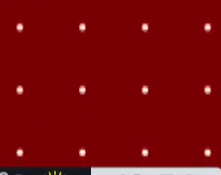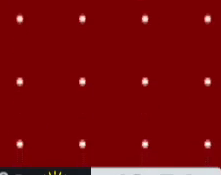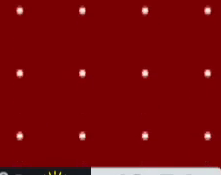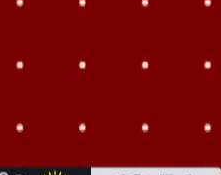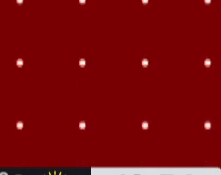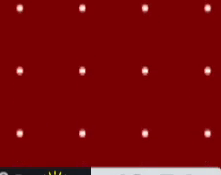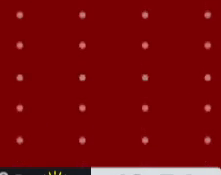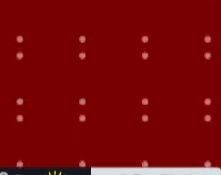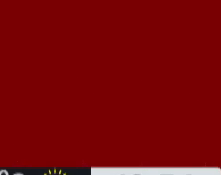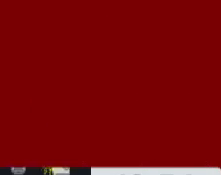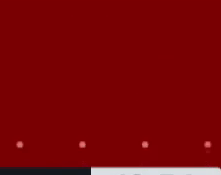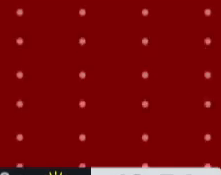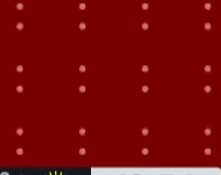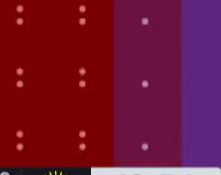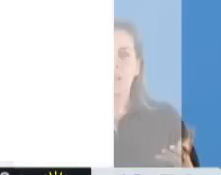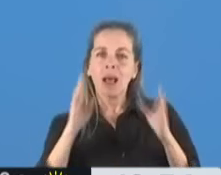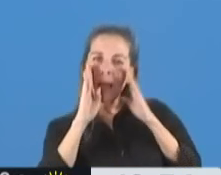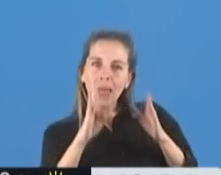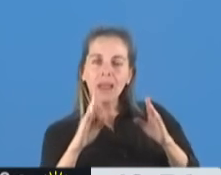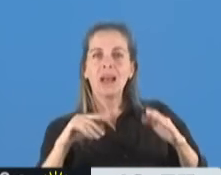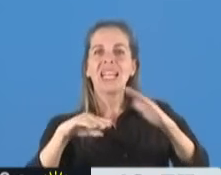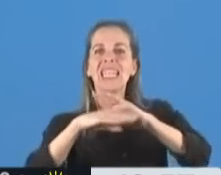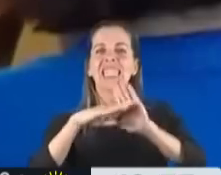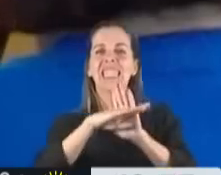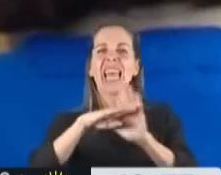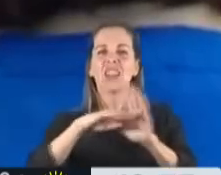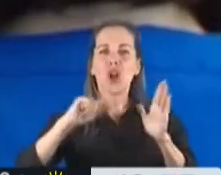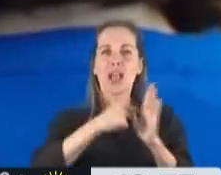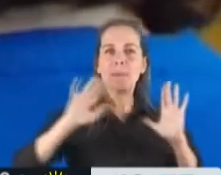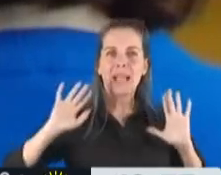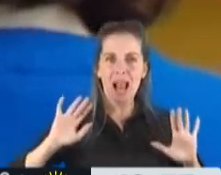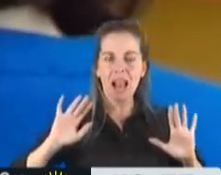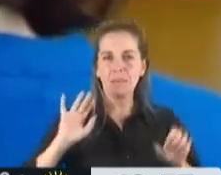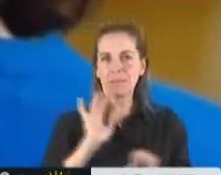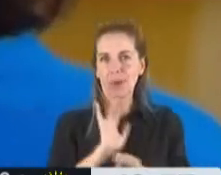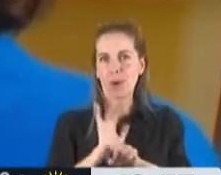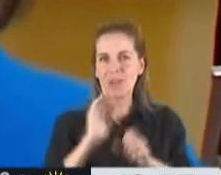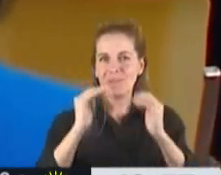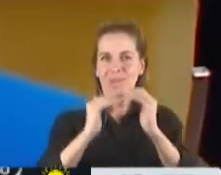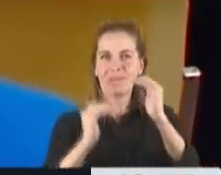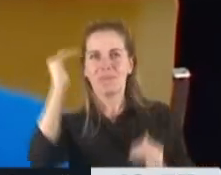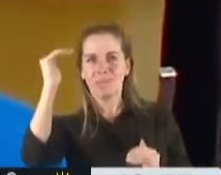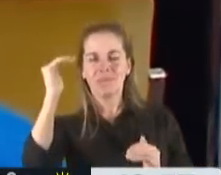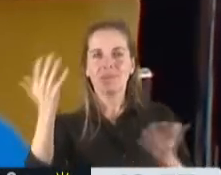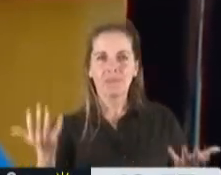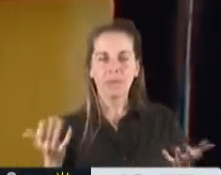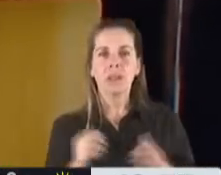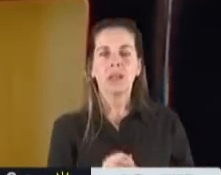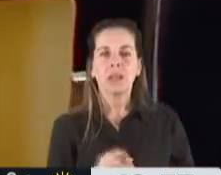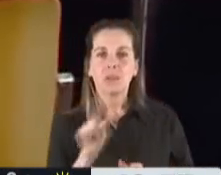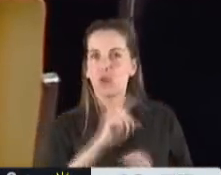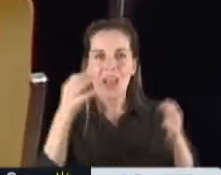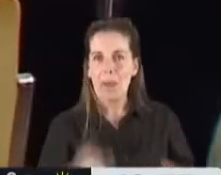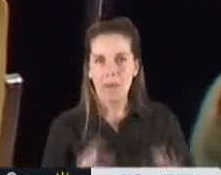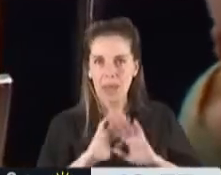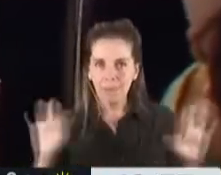Vamos ahora al Centro Cultural Kirchner. Habla el presidente Alberto Fernández. Claramente no era bueno para nadie. Esto no iba en